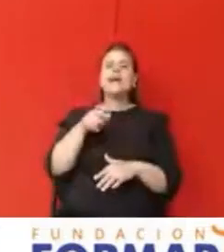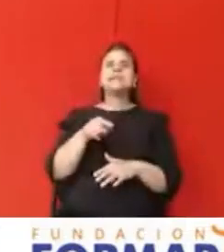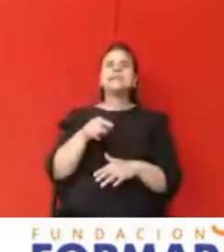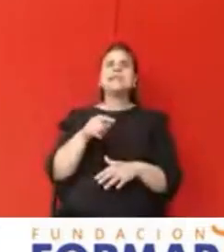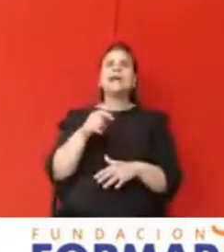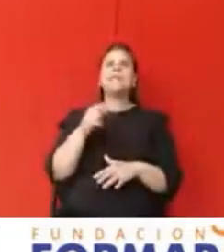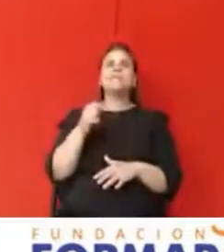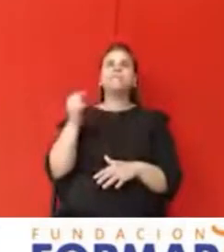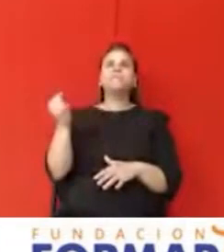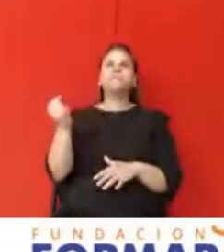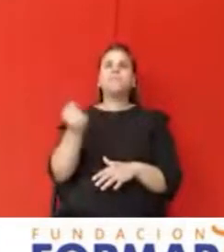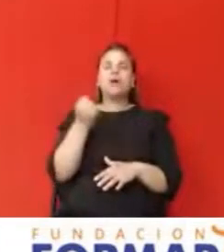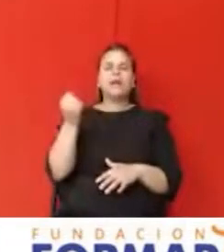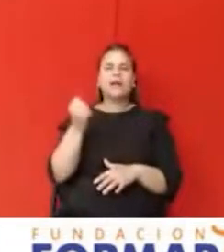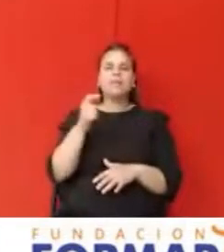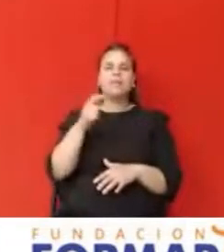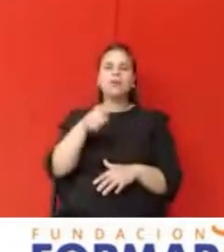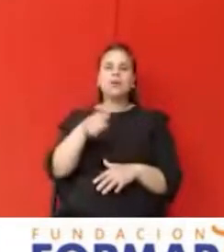¿Y por qué se da esta